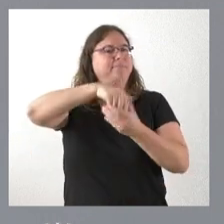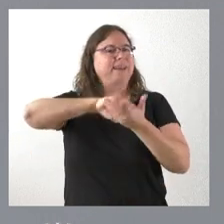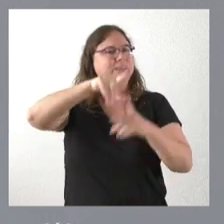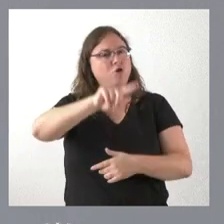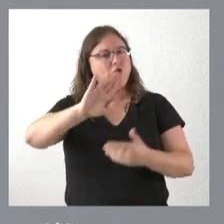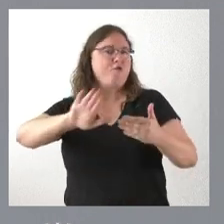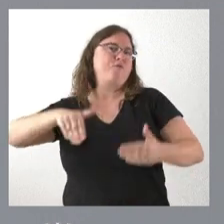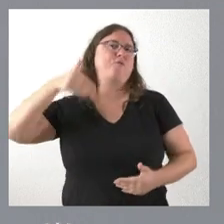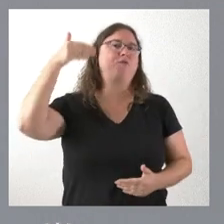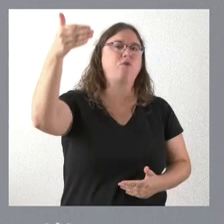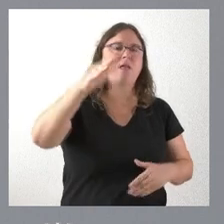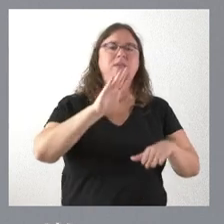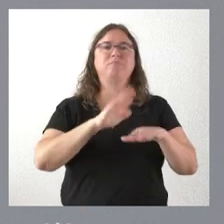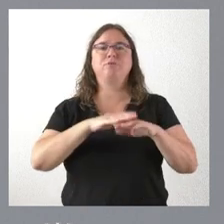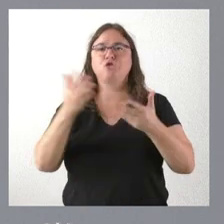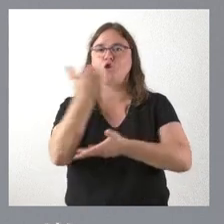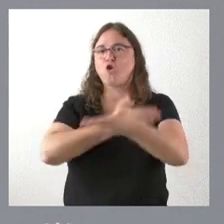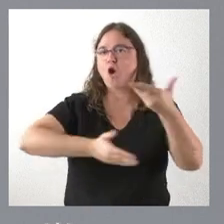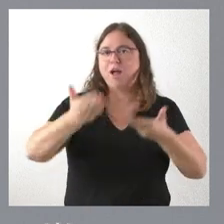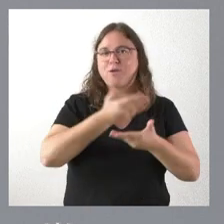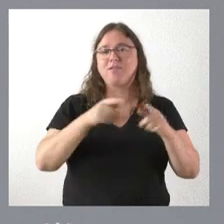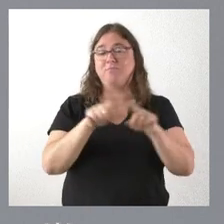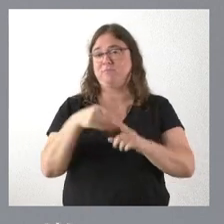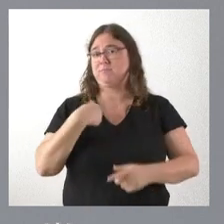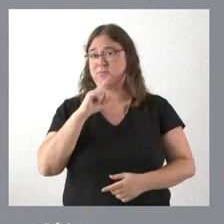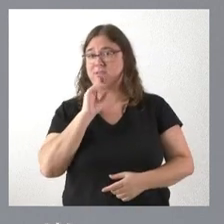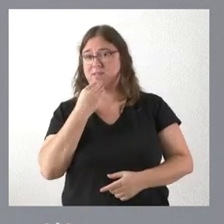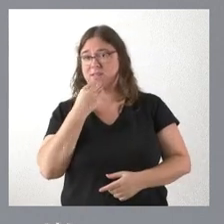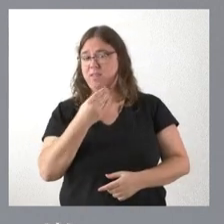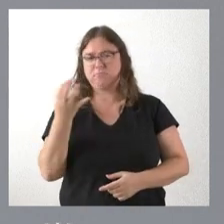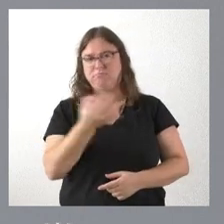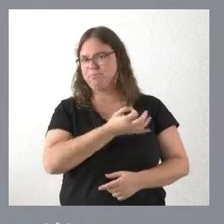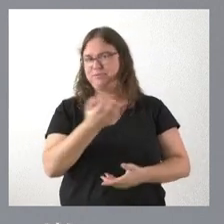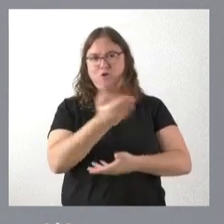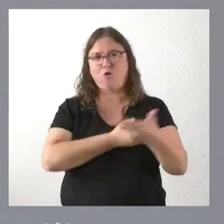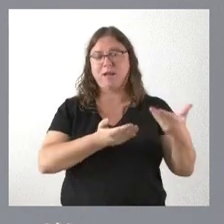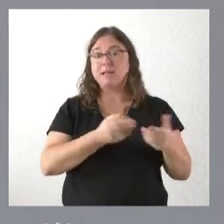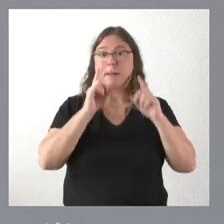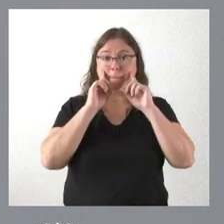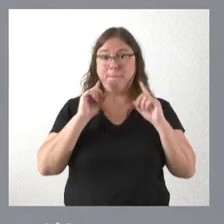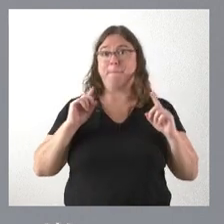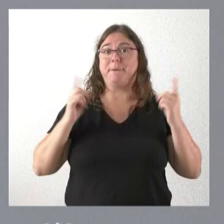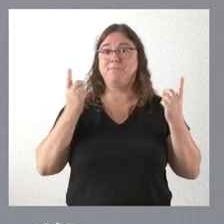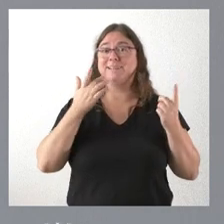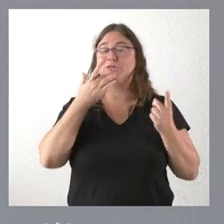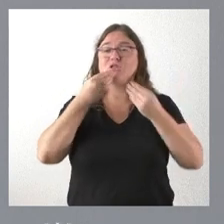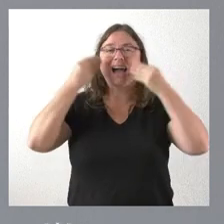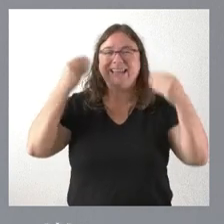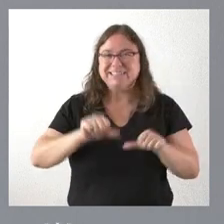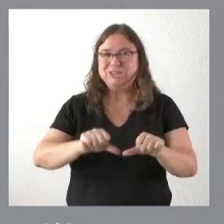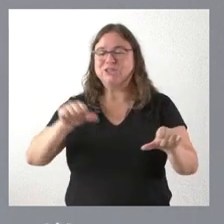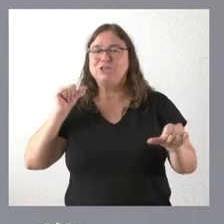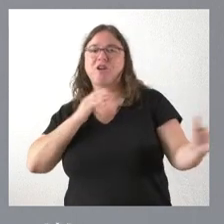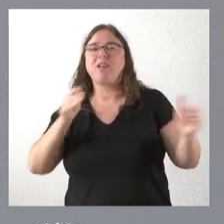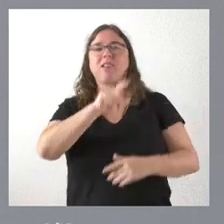y por tanto esta capacidad de hacer esta colaboración mutua a la que usted señalaba nos parece muy relevante sería la primera vez en la historia de Las edades del hombre